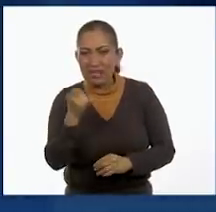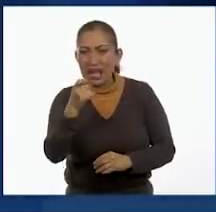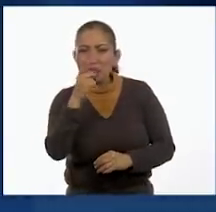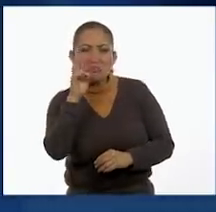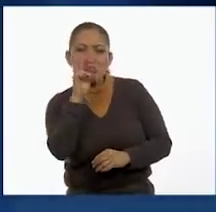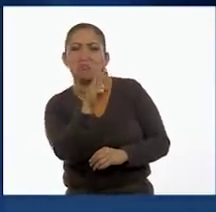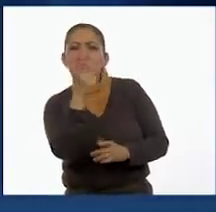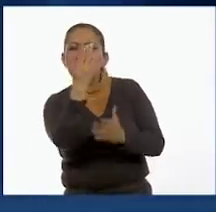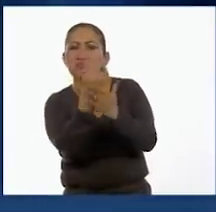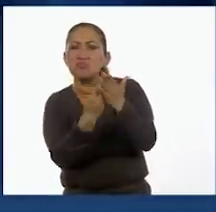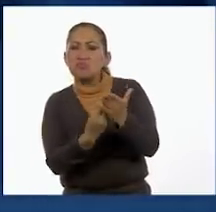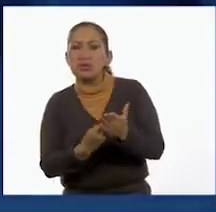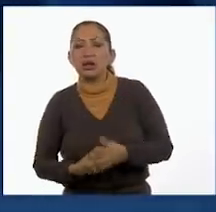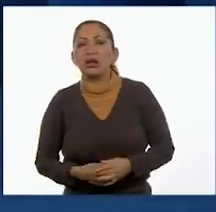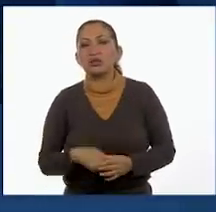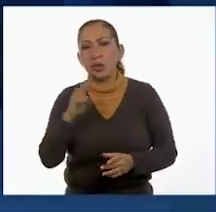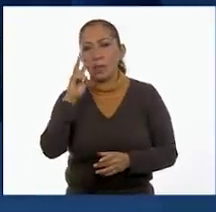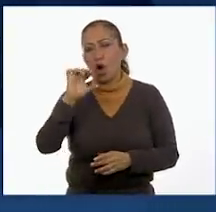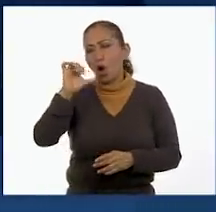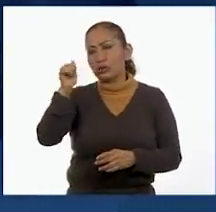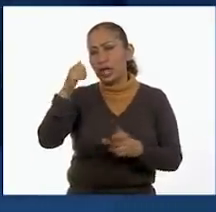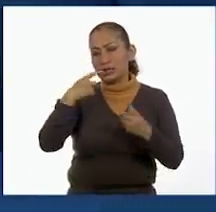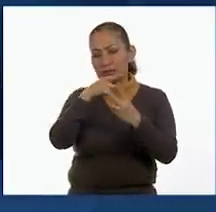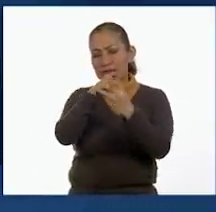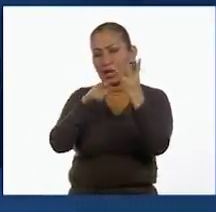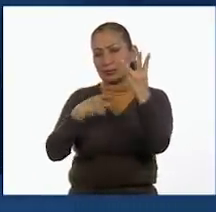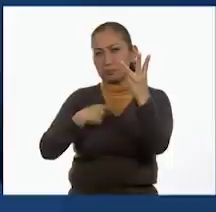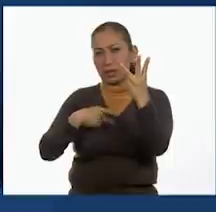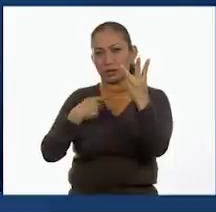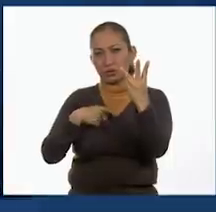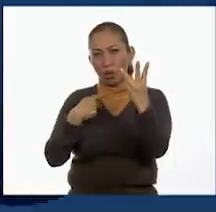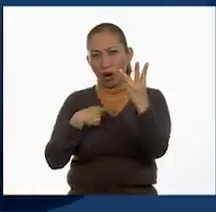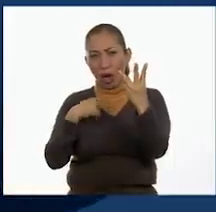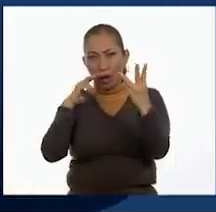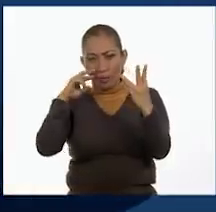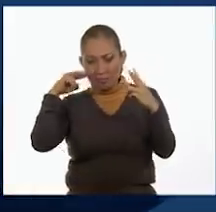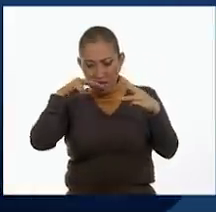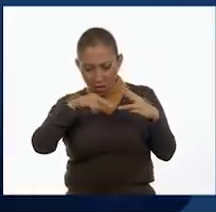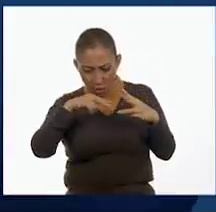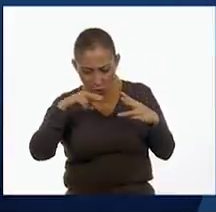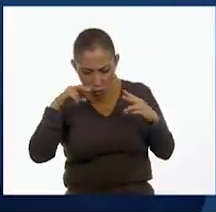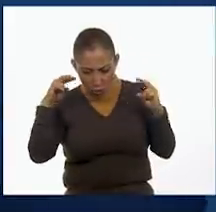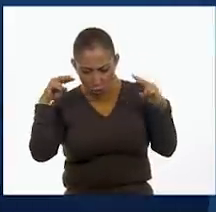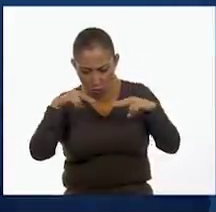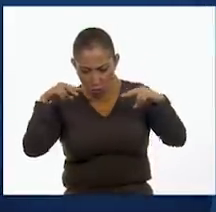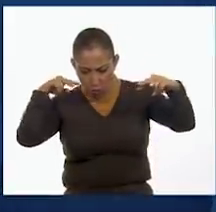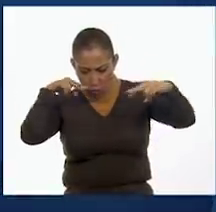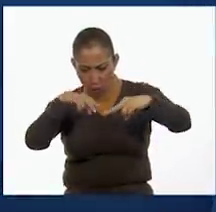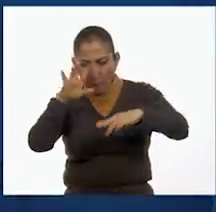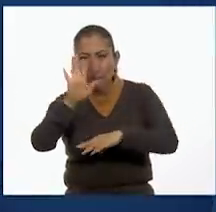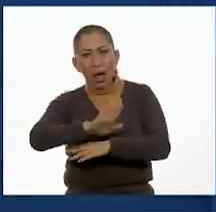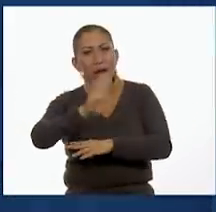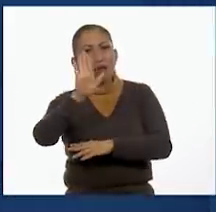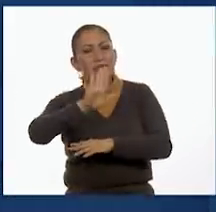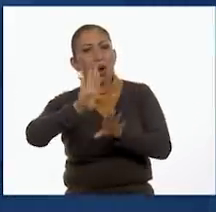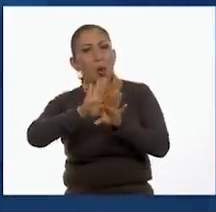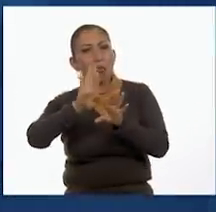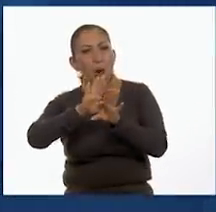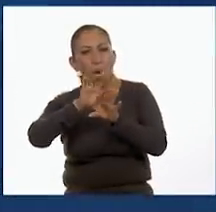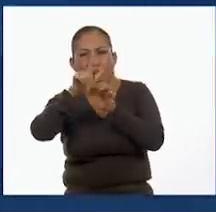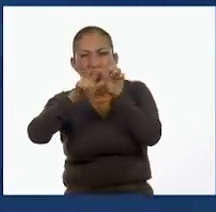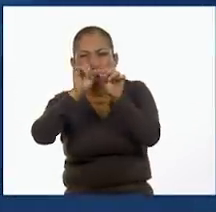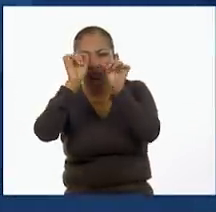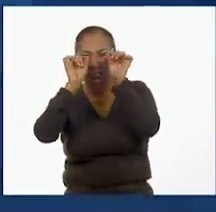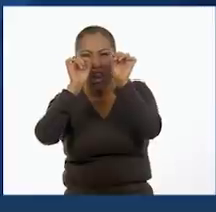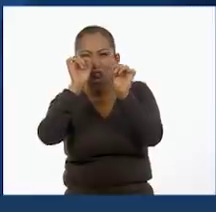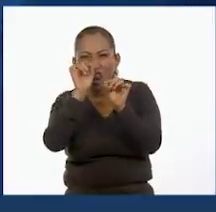podemos ver? Bueno, yo veo 3 personajes viendo algo, lo que parece ser como un